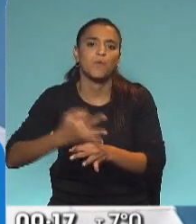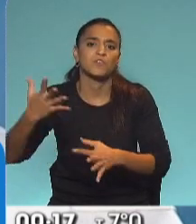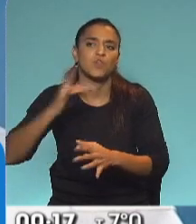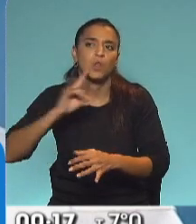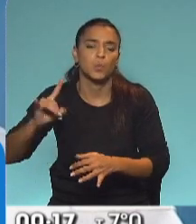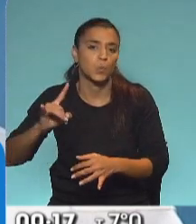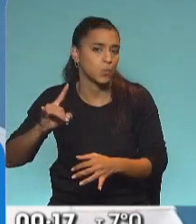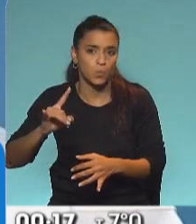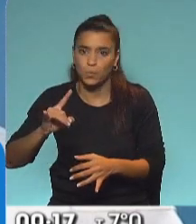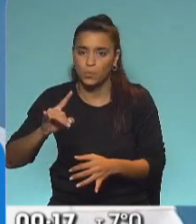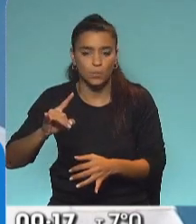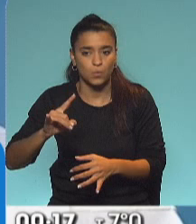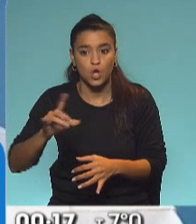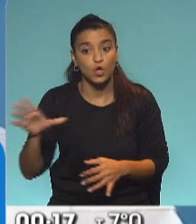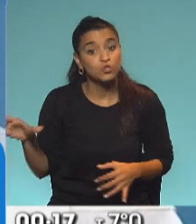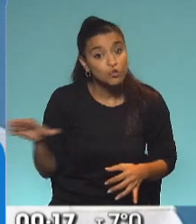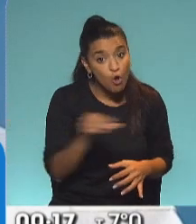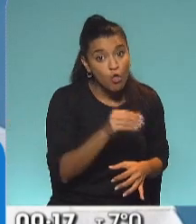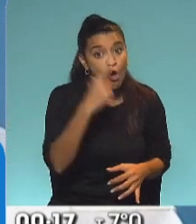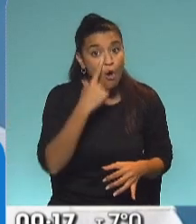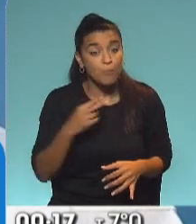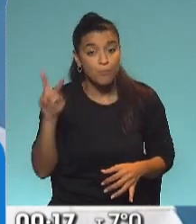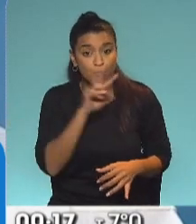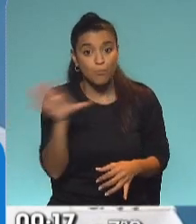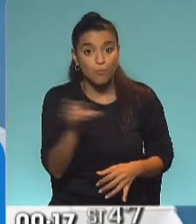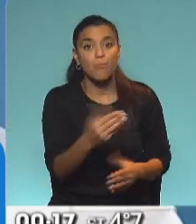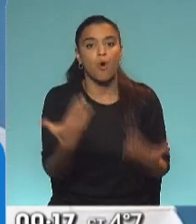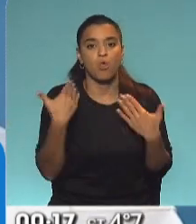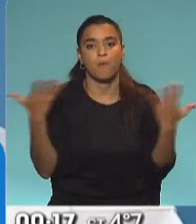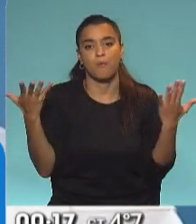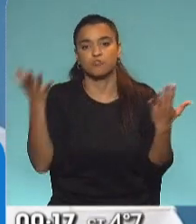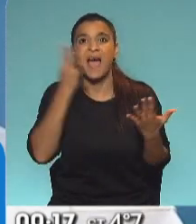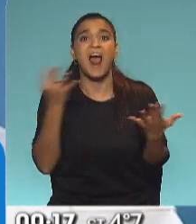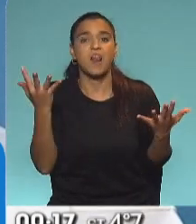especialistas. Todos y todas podemos hacer algo.